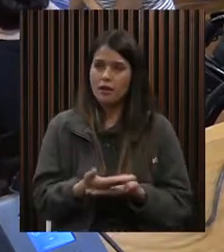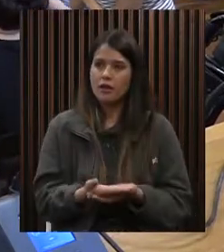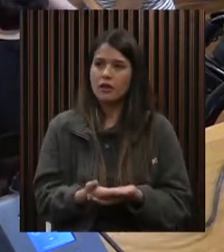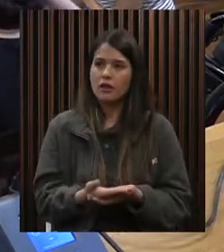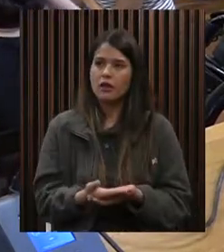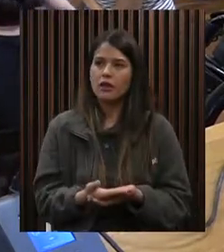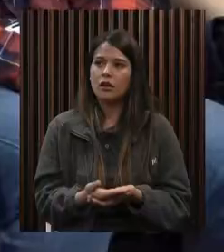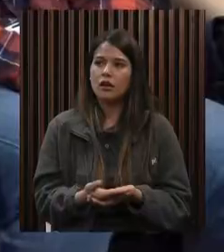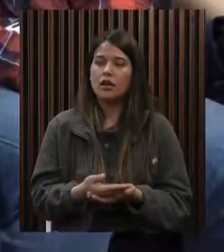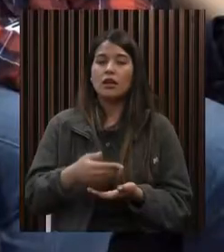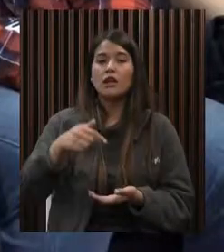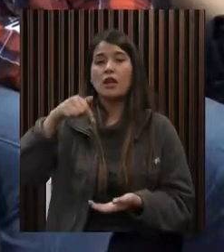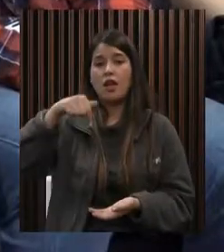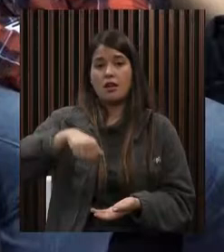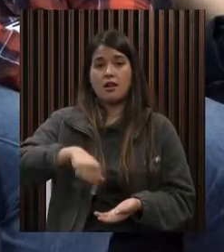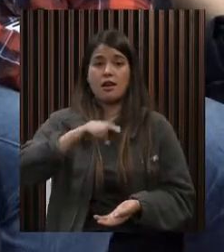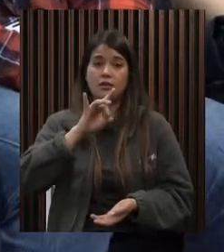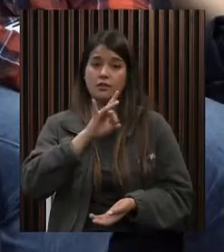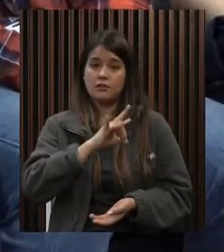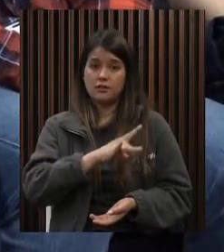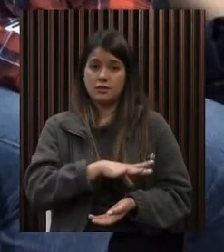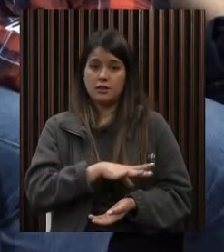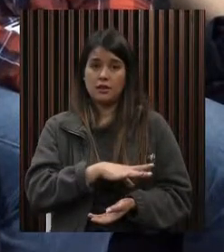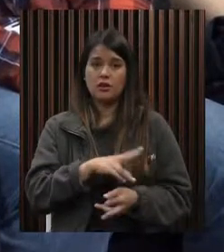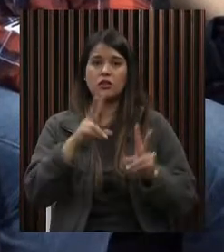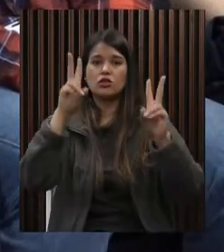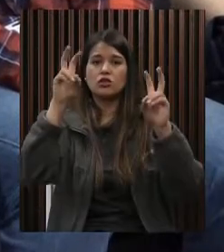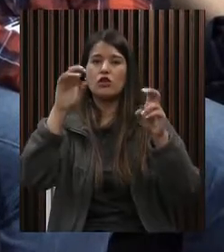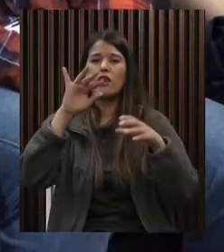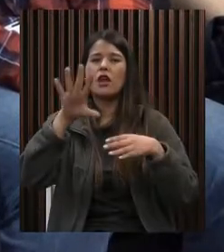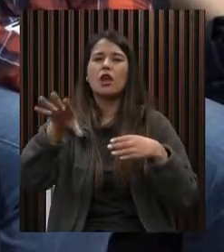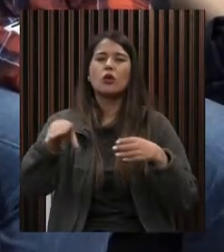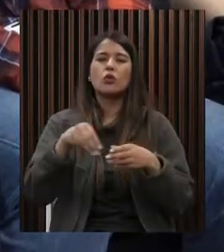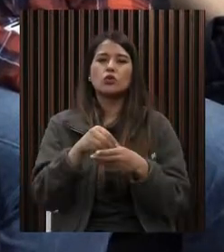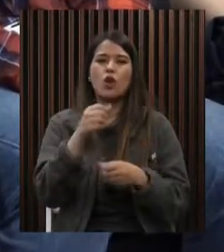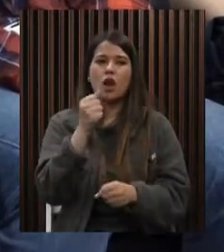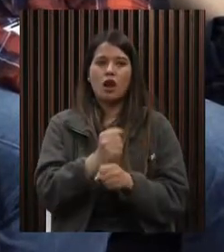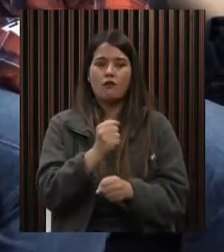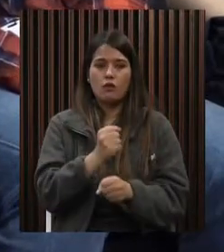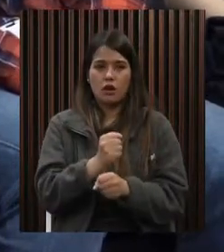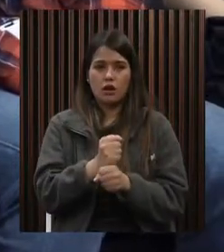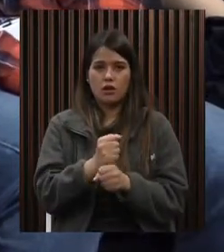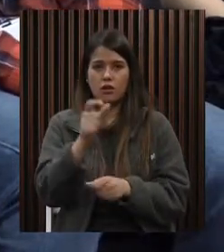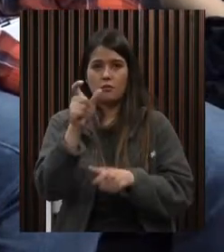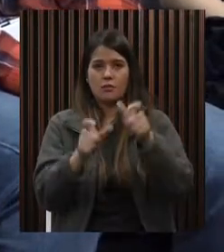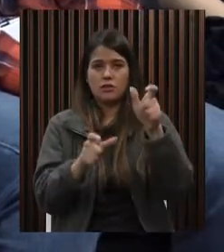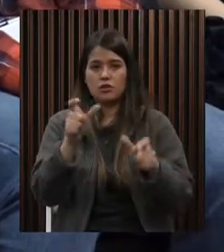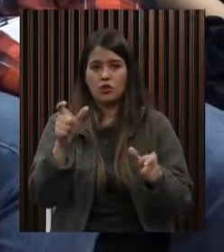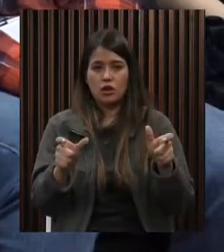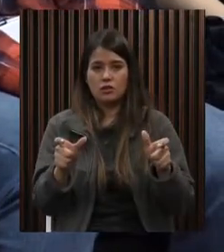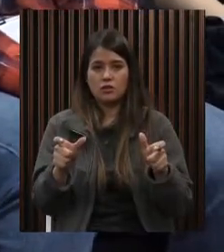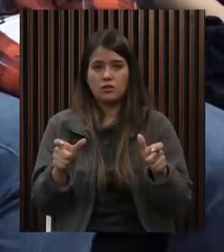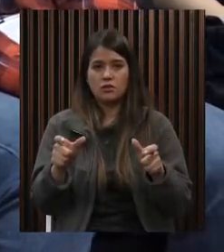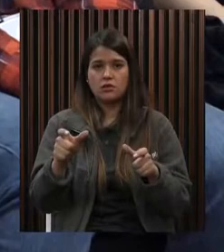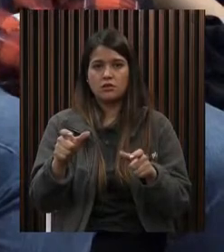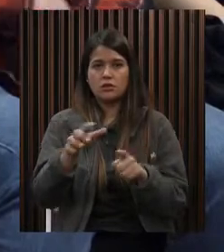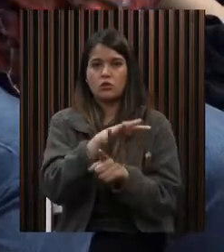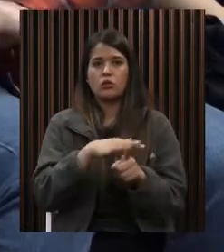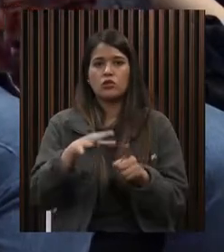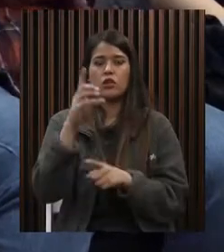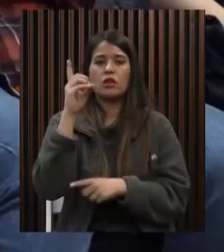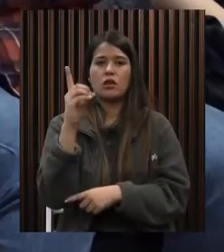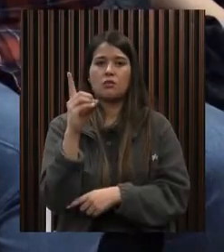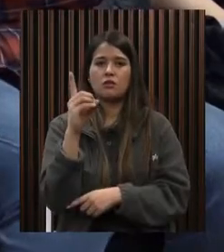hay aquí en Chile con respecto a la inclusión laboral de las personas con discapacidad. Quizás no